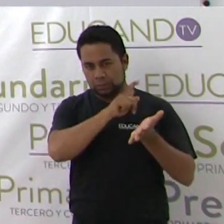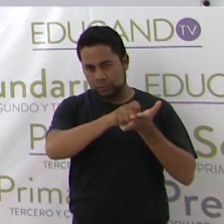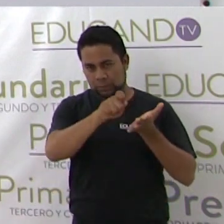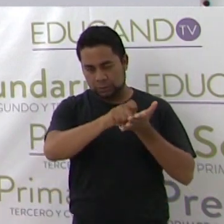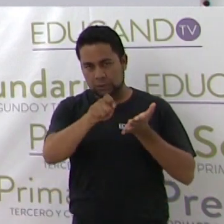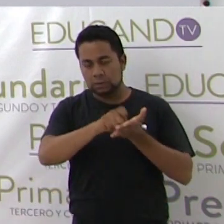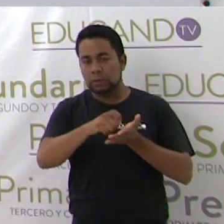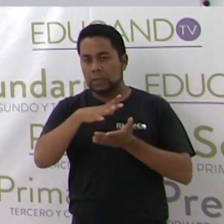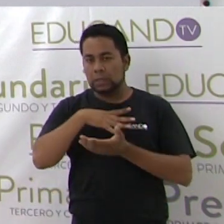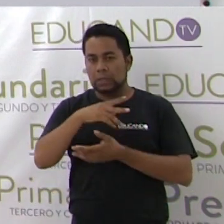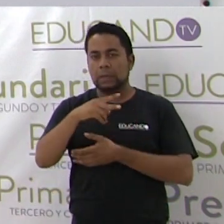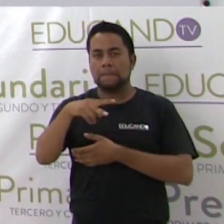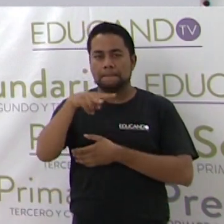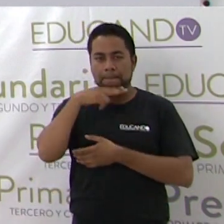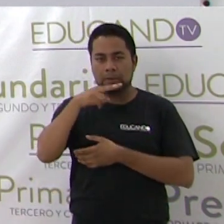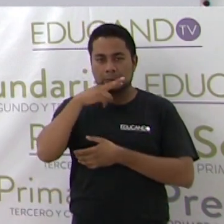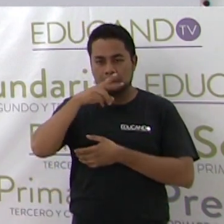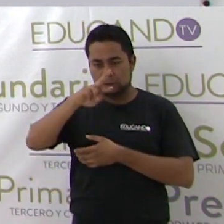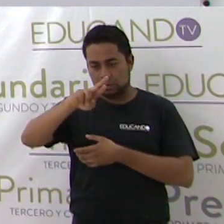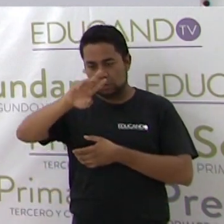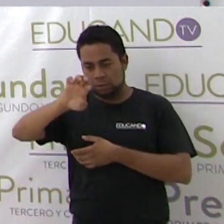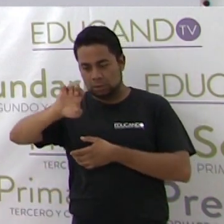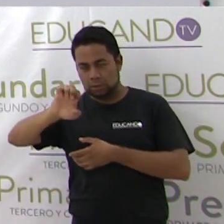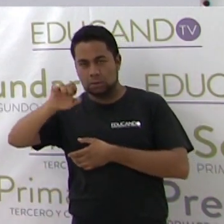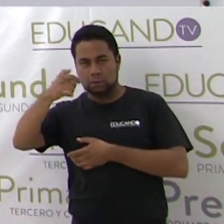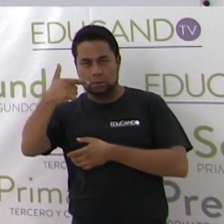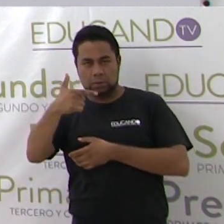verbos regulares.